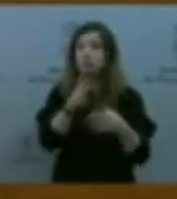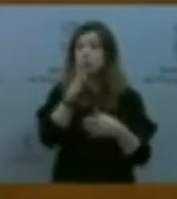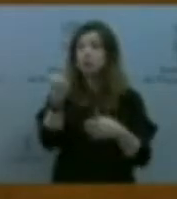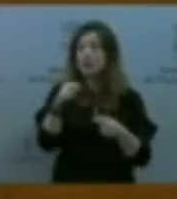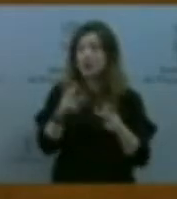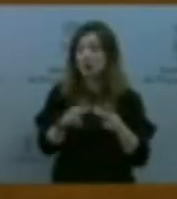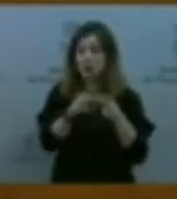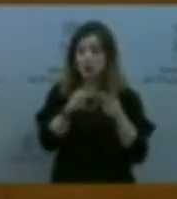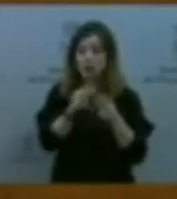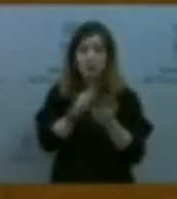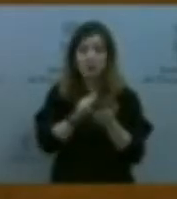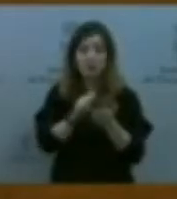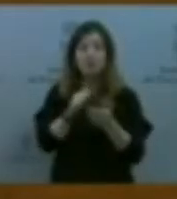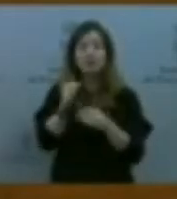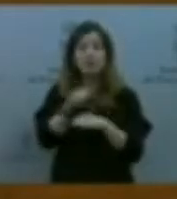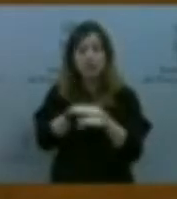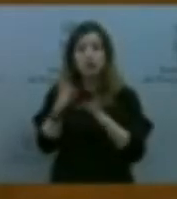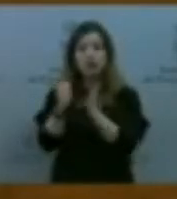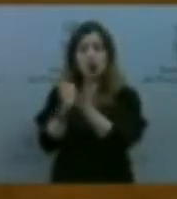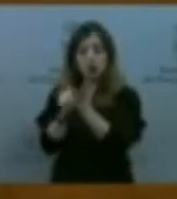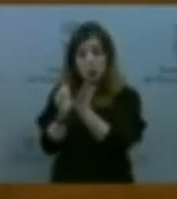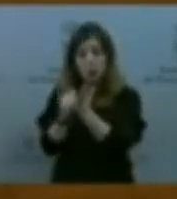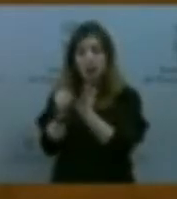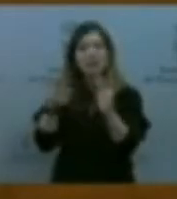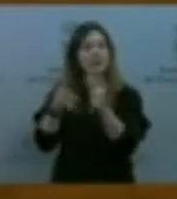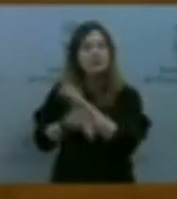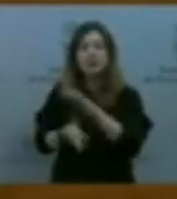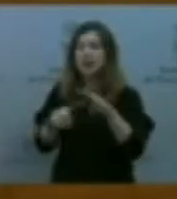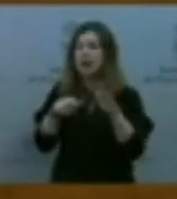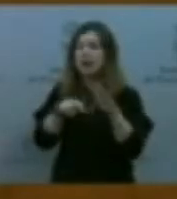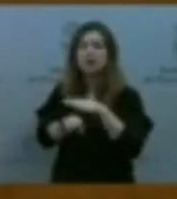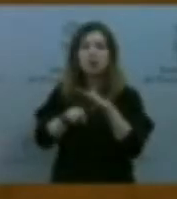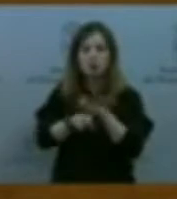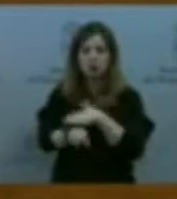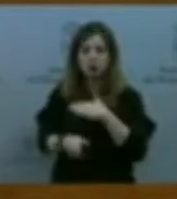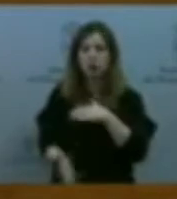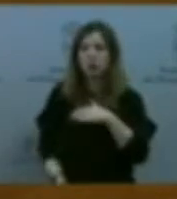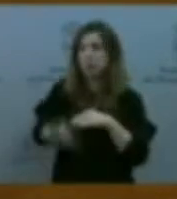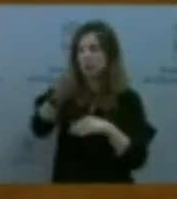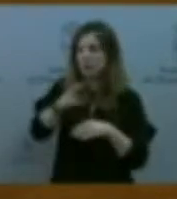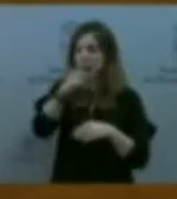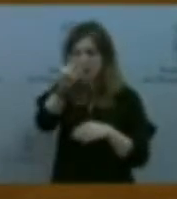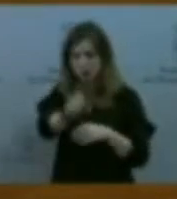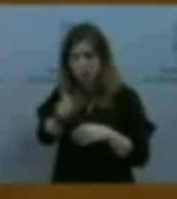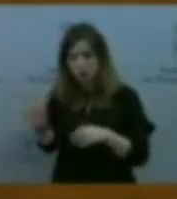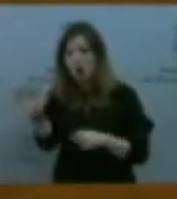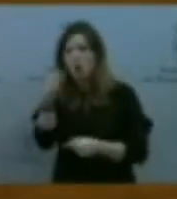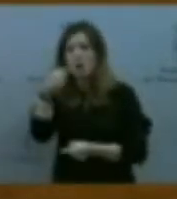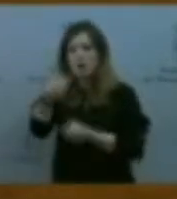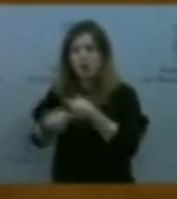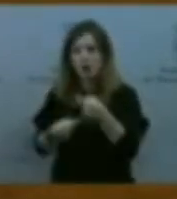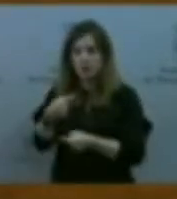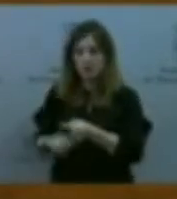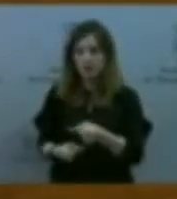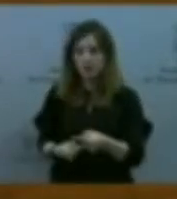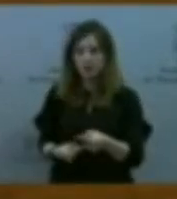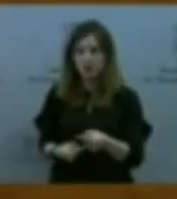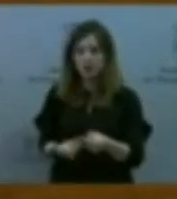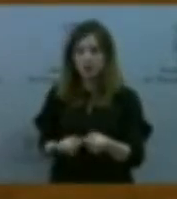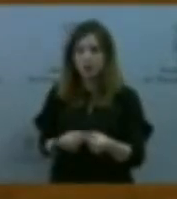instrumento coyuntural para la persona o para las familias, del cual, en su inmensa mayoría, o al menos los que yo